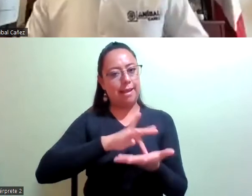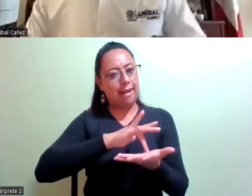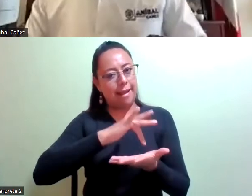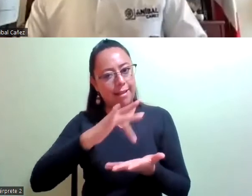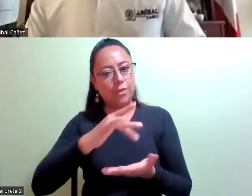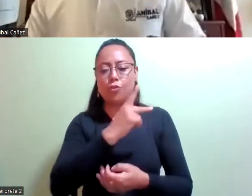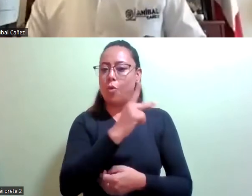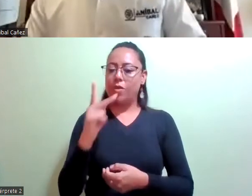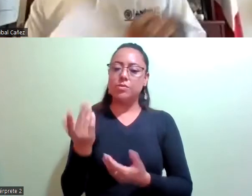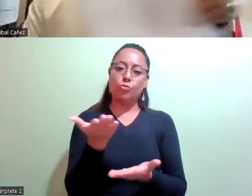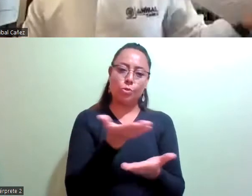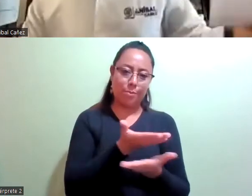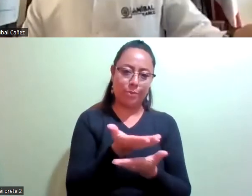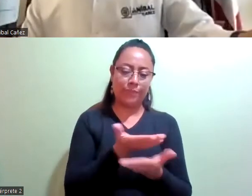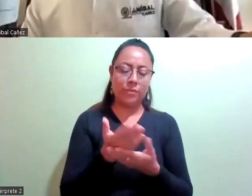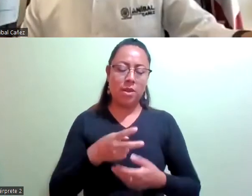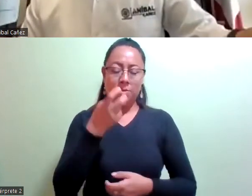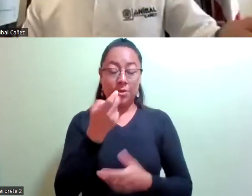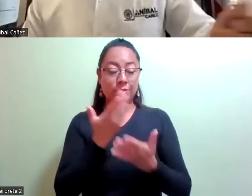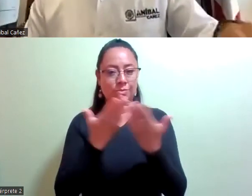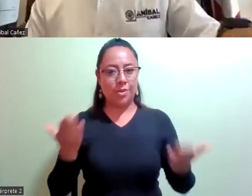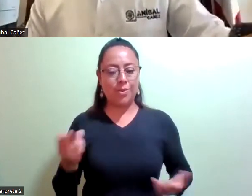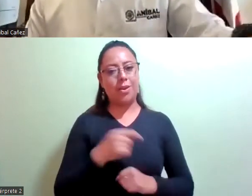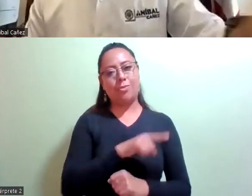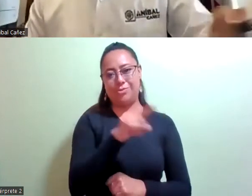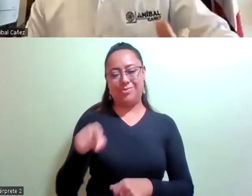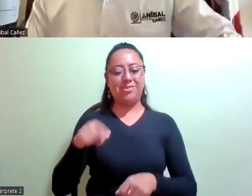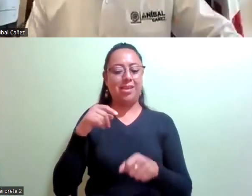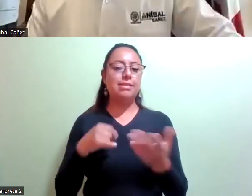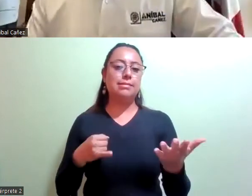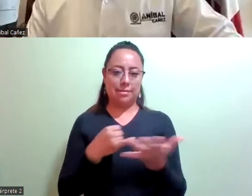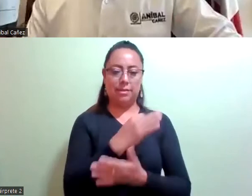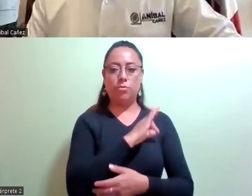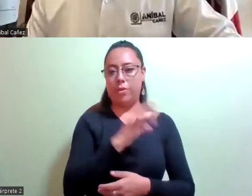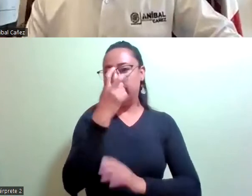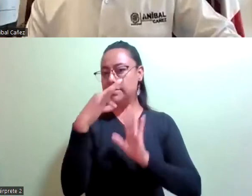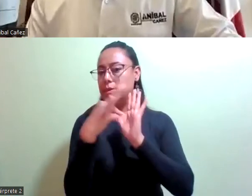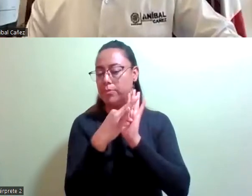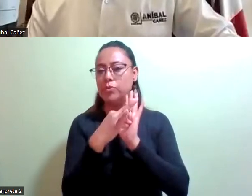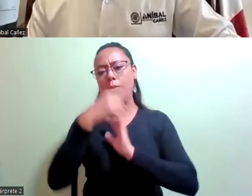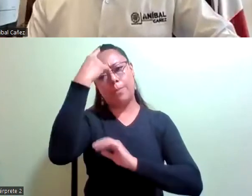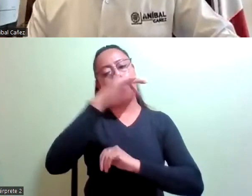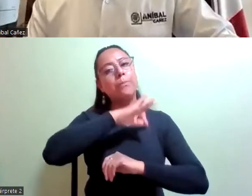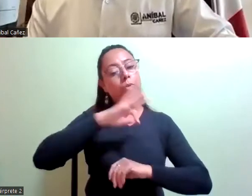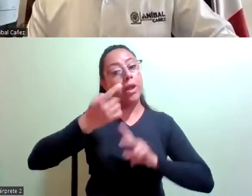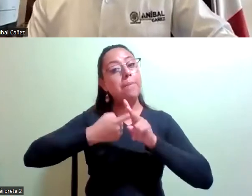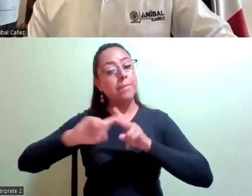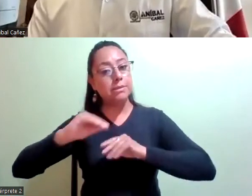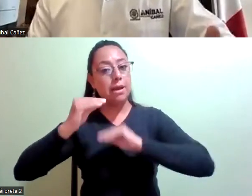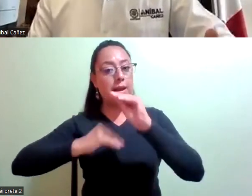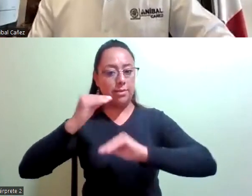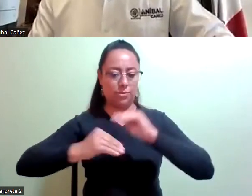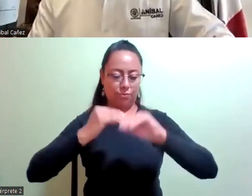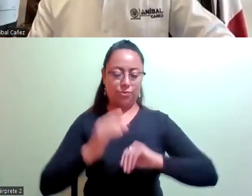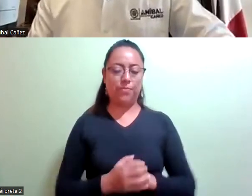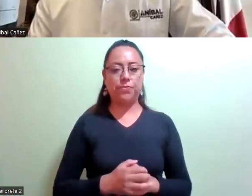aportaciones, se encuentra a consideración de las y los integrantes el punto de referencia a fin de abrir la discusión, por lo que si alguna o